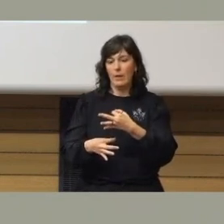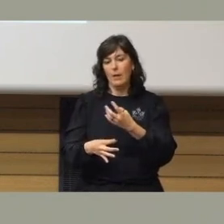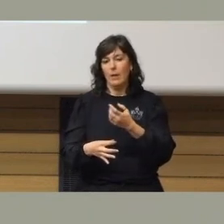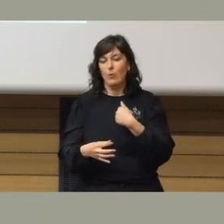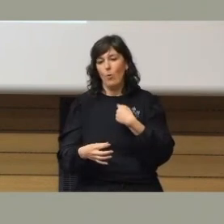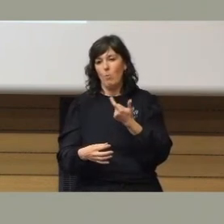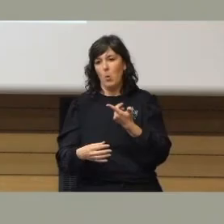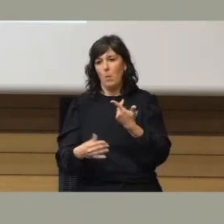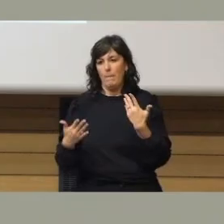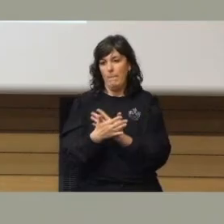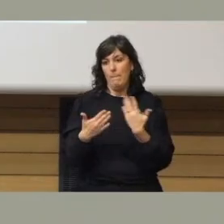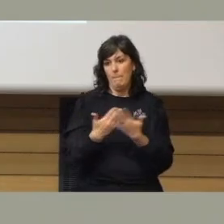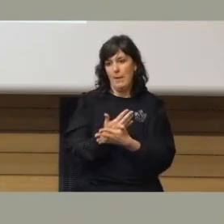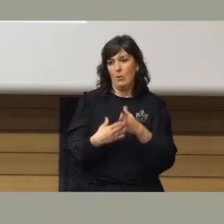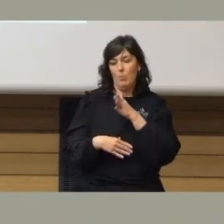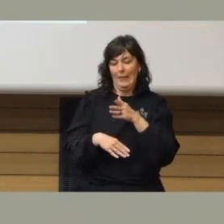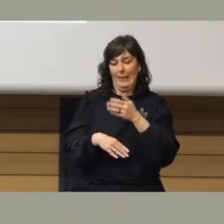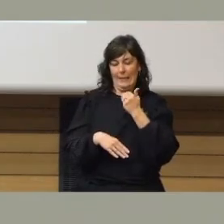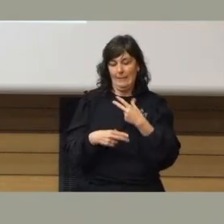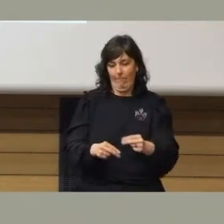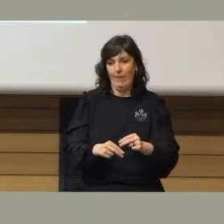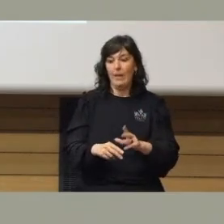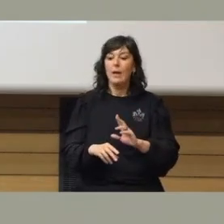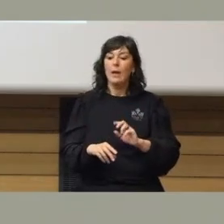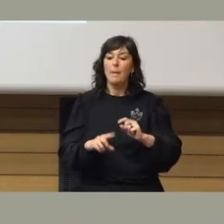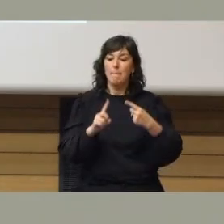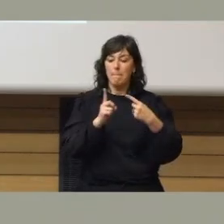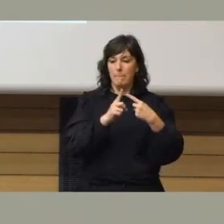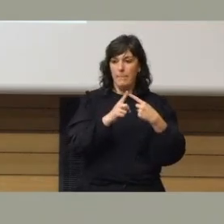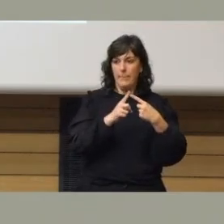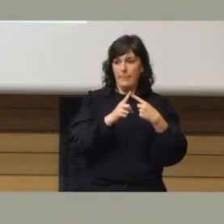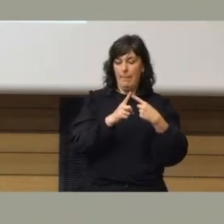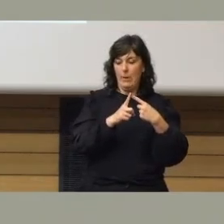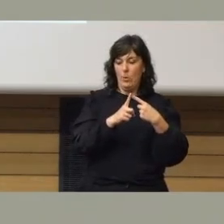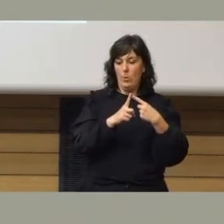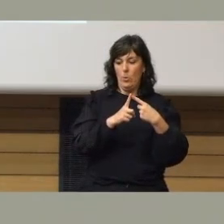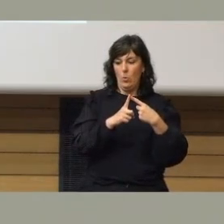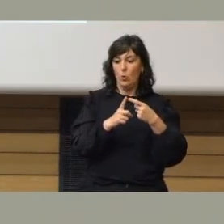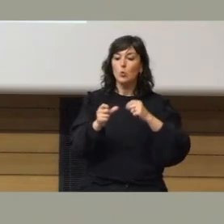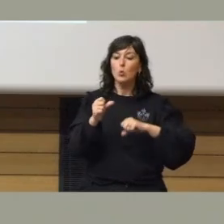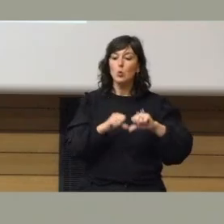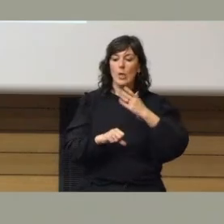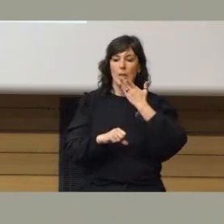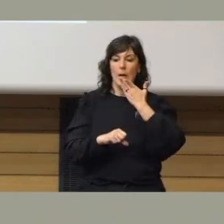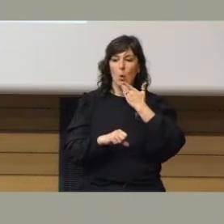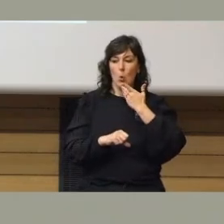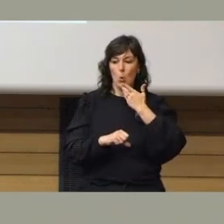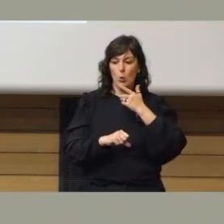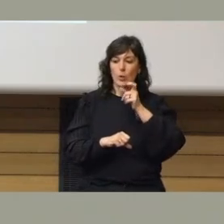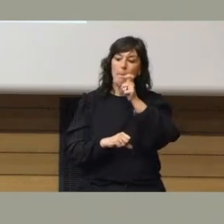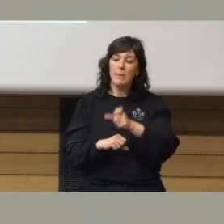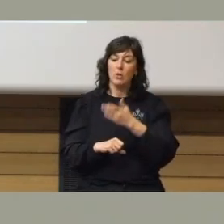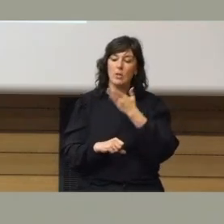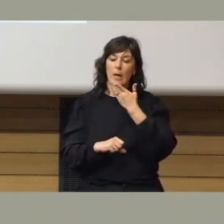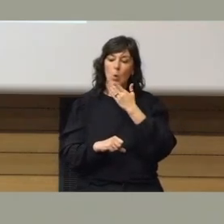terminar. Lo que decíamos, primero, conocimiento, primera perspectiva, conocimiento de la sustancia, de la persona, de la reducción de daño a